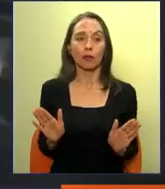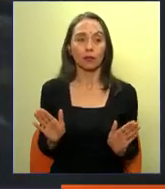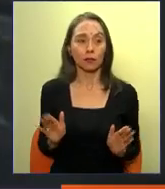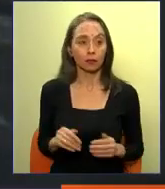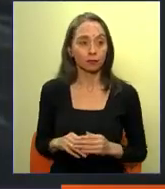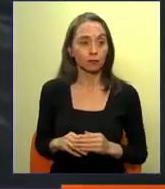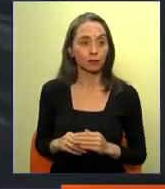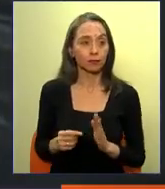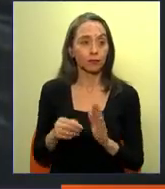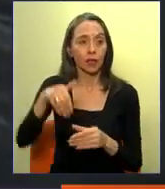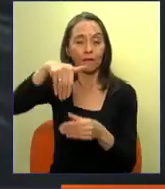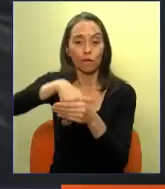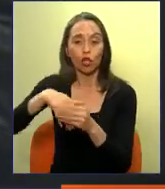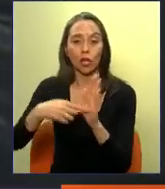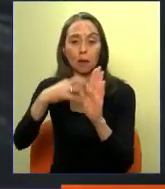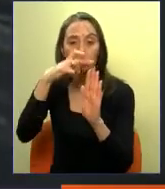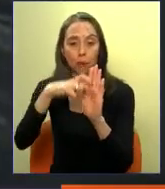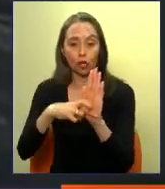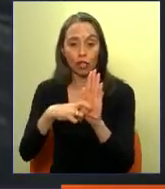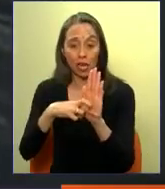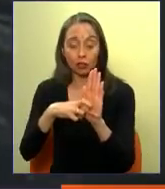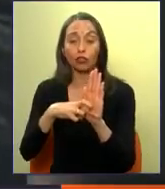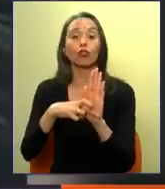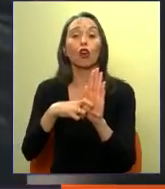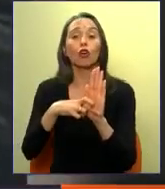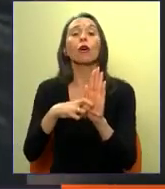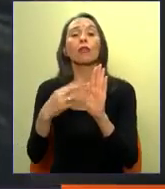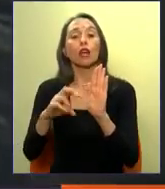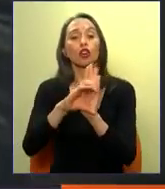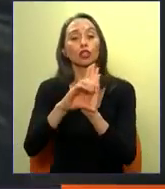este proyecto de ilegítimo en su origen,